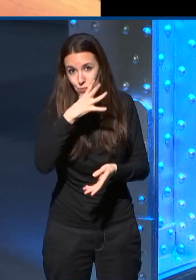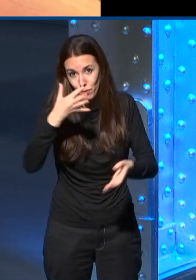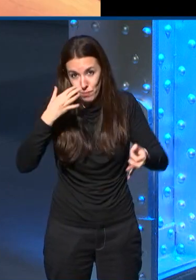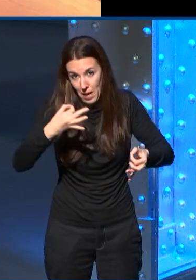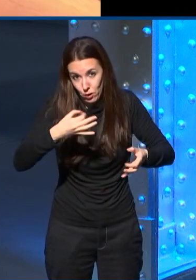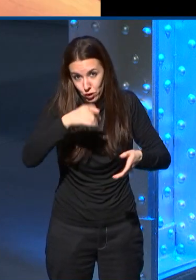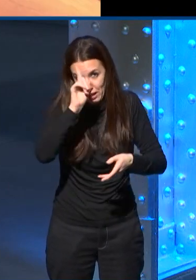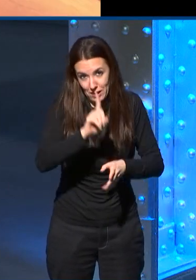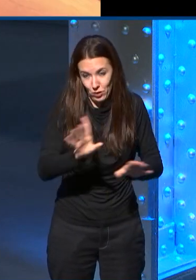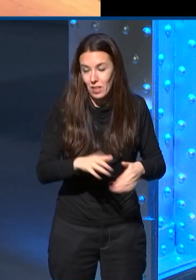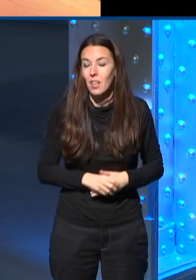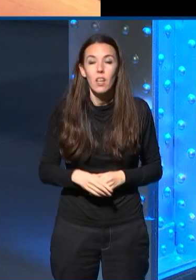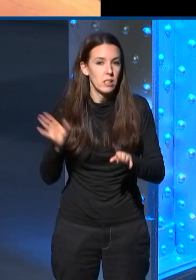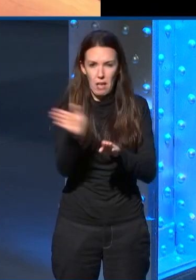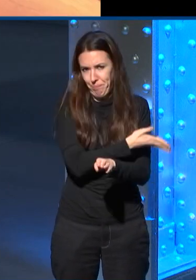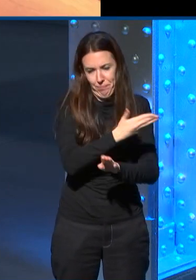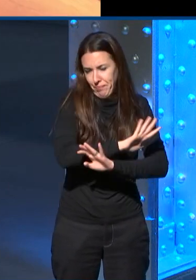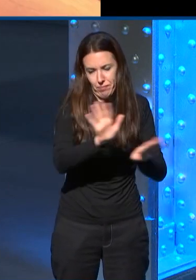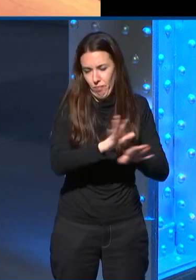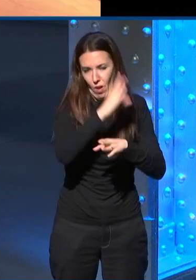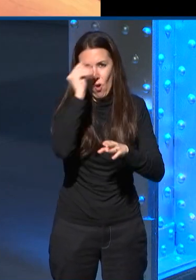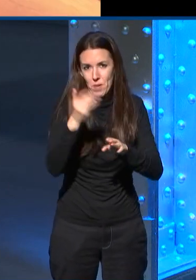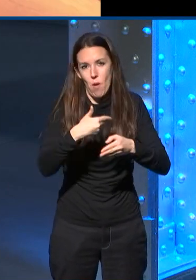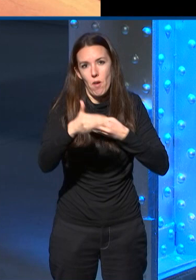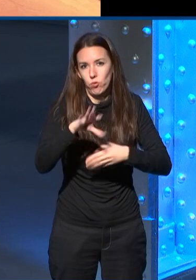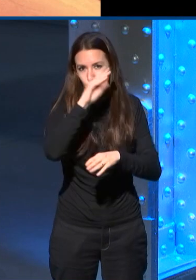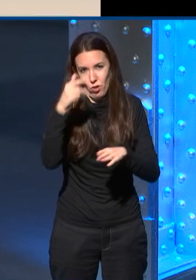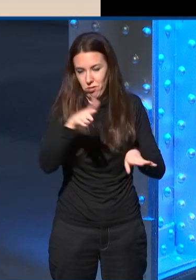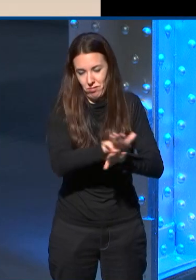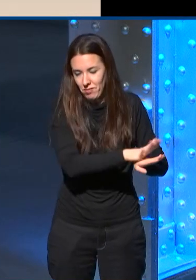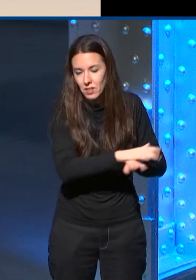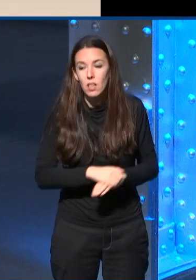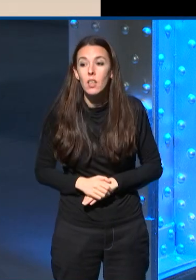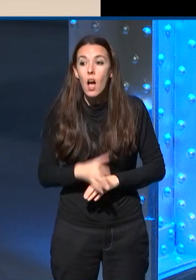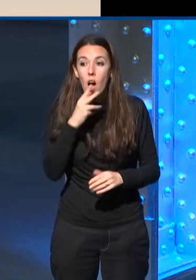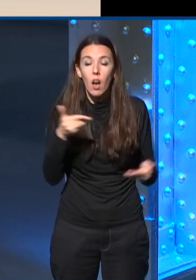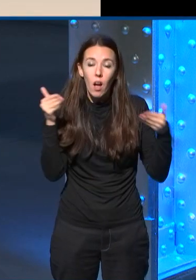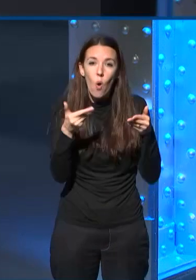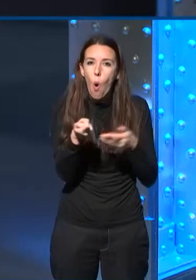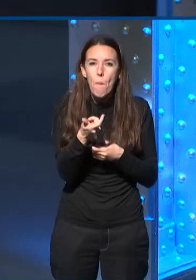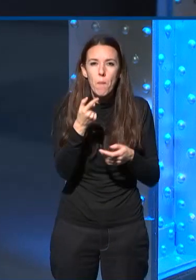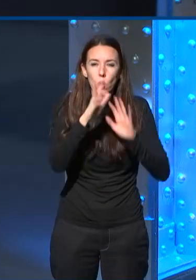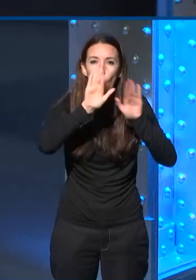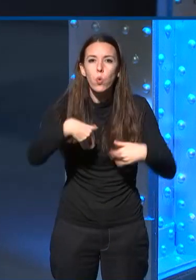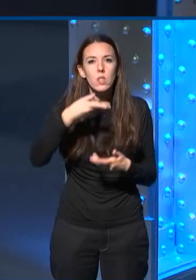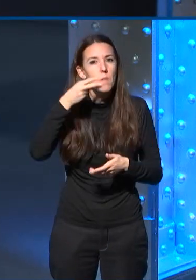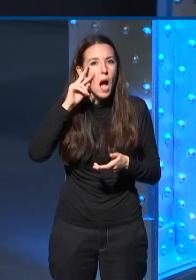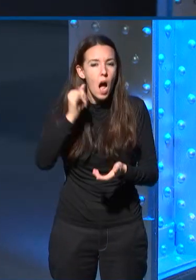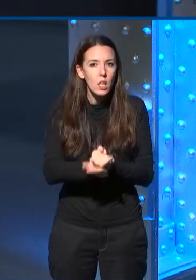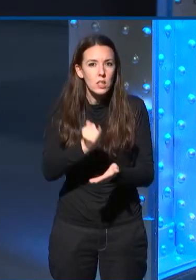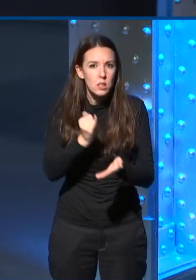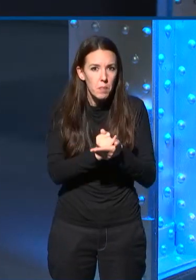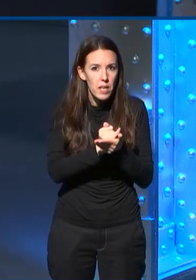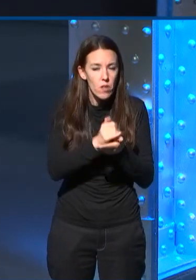Bueno, están descartados, los airbags están descartados ya para el futuro. Vamos a detenernos un momento sobre la última experiencia de entrada, descenso